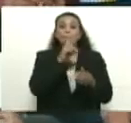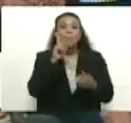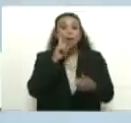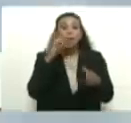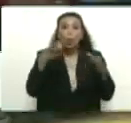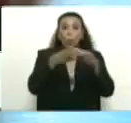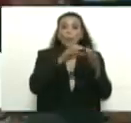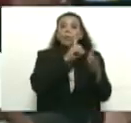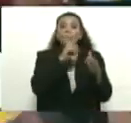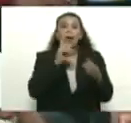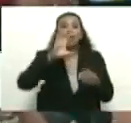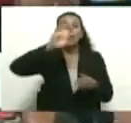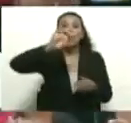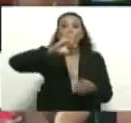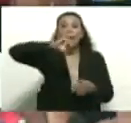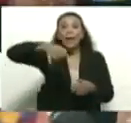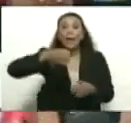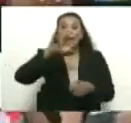¿Los del eje 3?